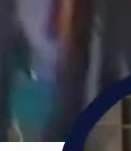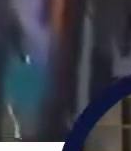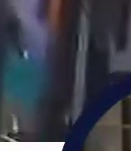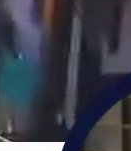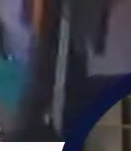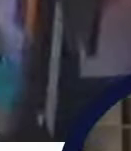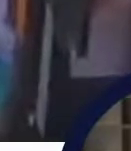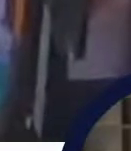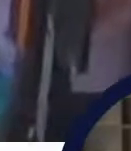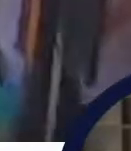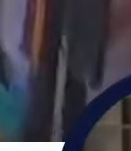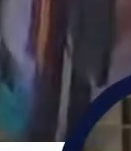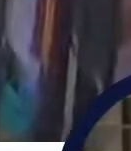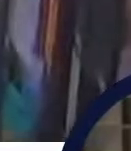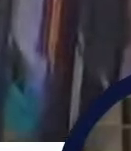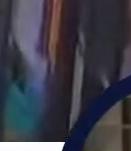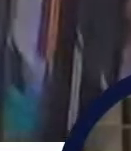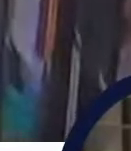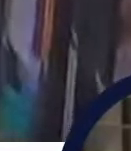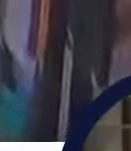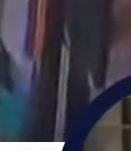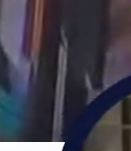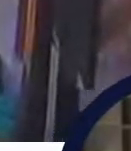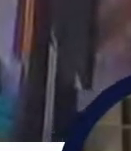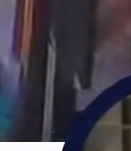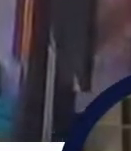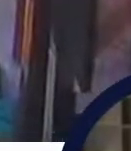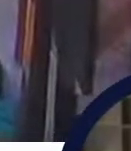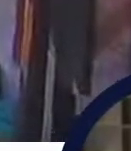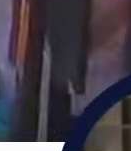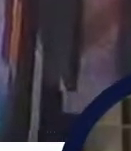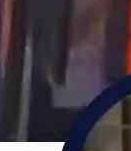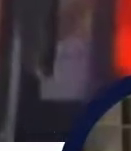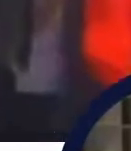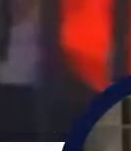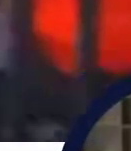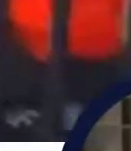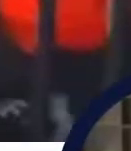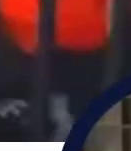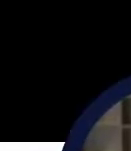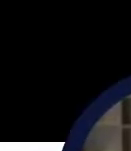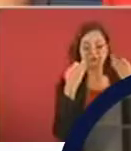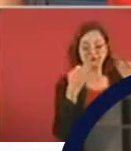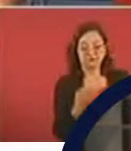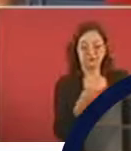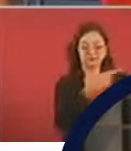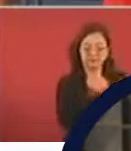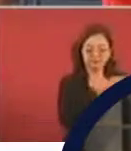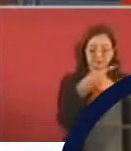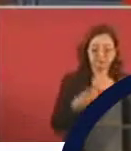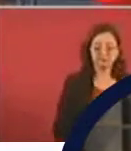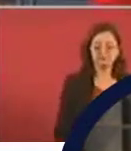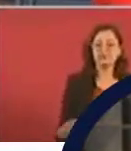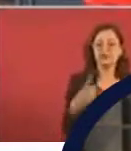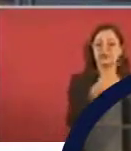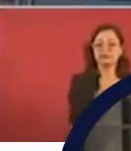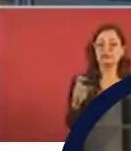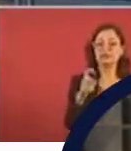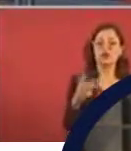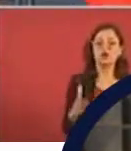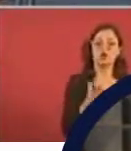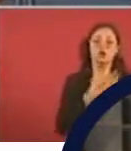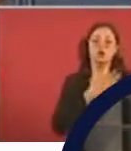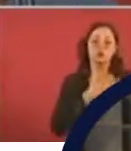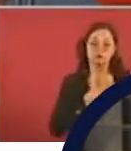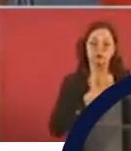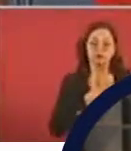de los primeros 100 días. Ese no sé si yo creo que ya no lo va a repetir. Pero los otros tres sí. Y más o menos se dice lo mismo en